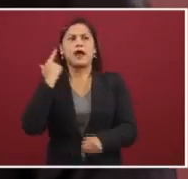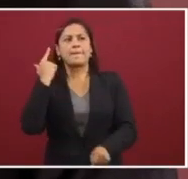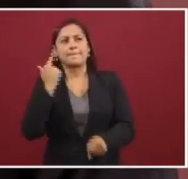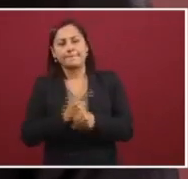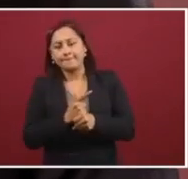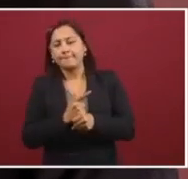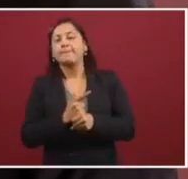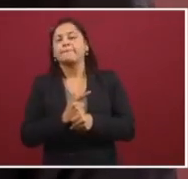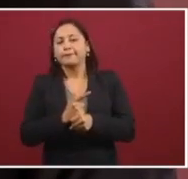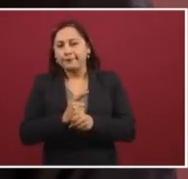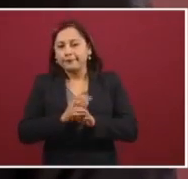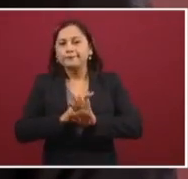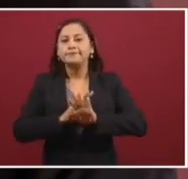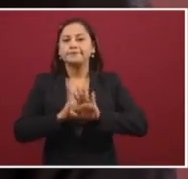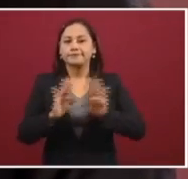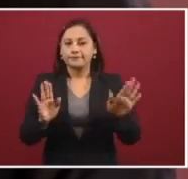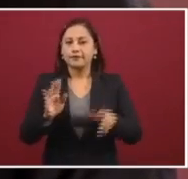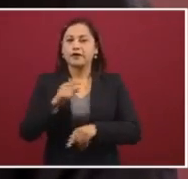y vamos